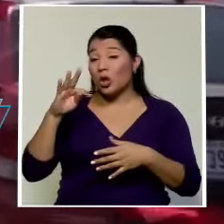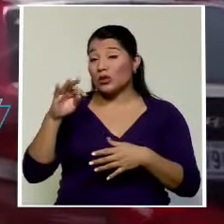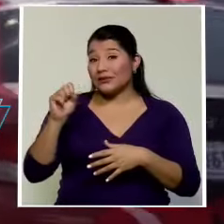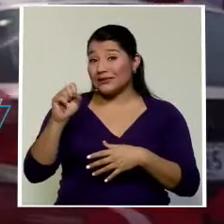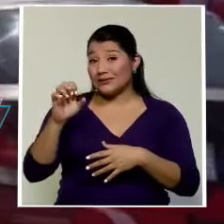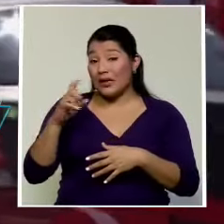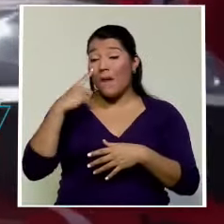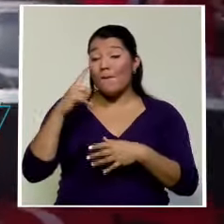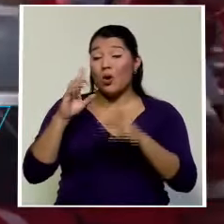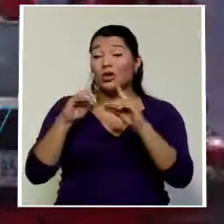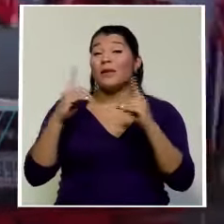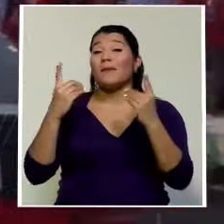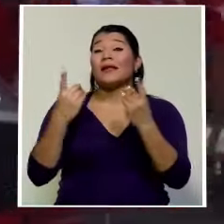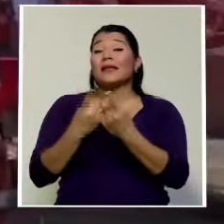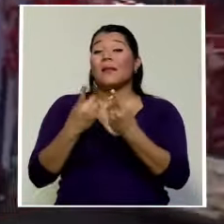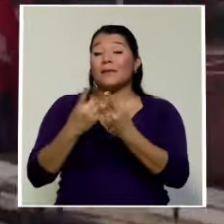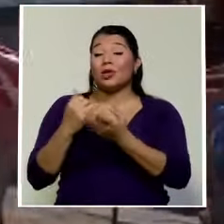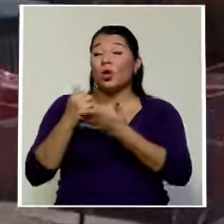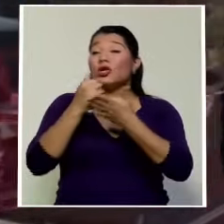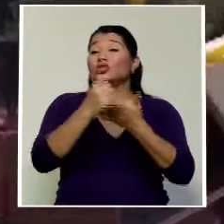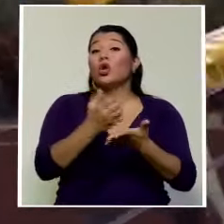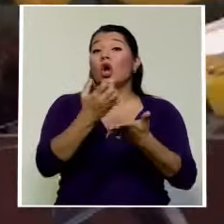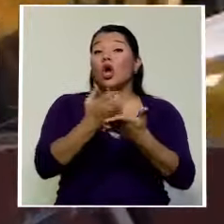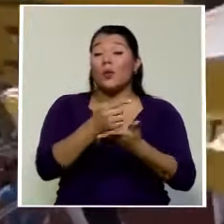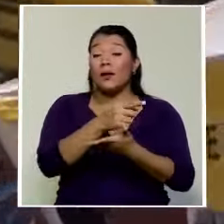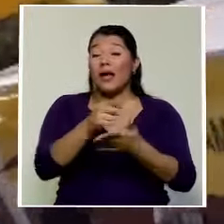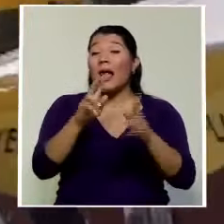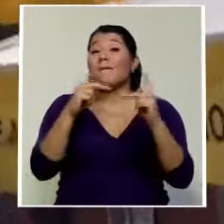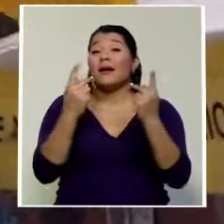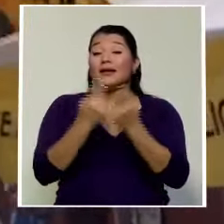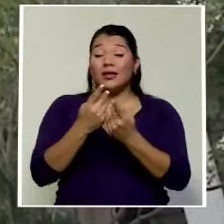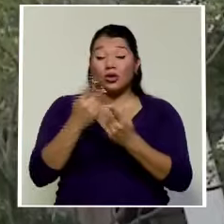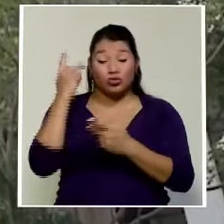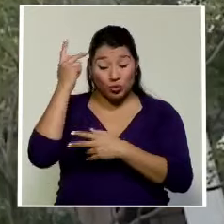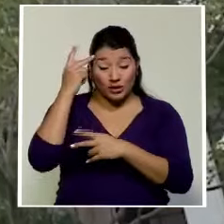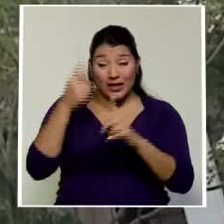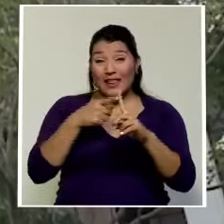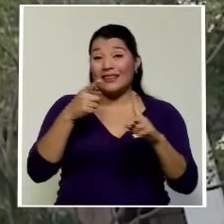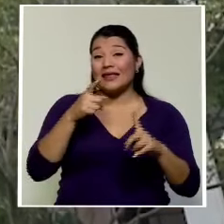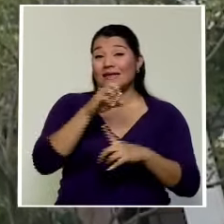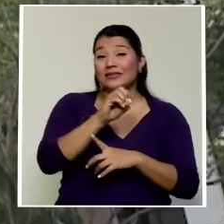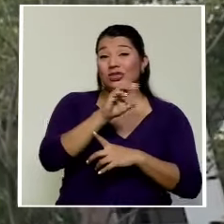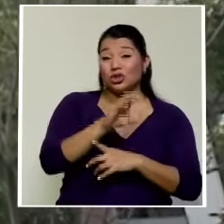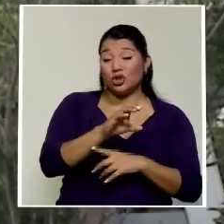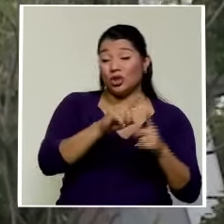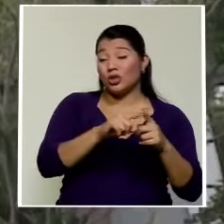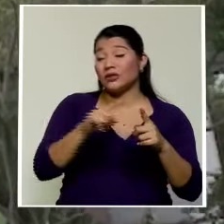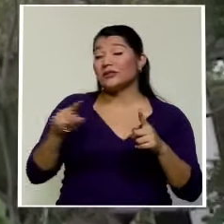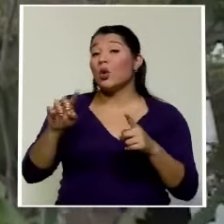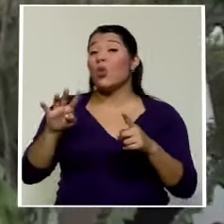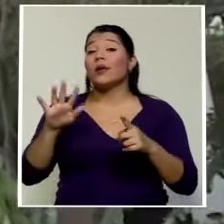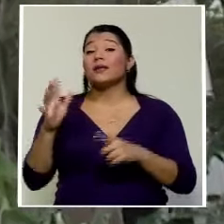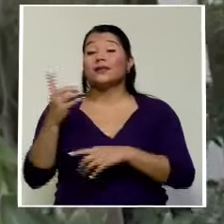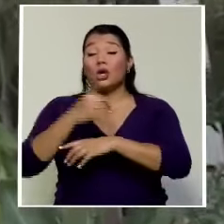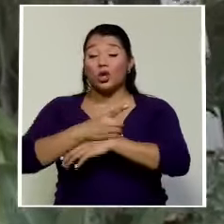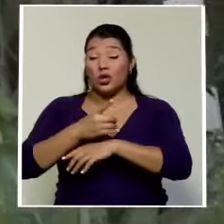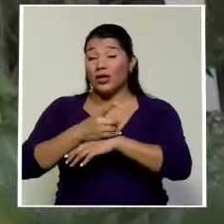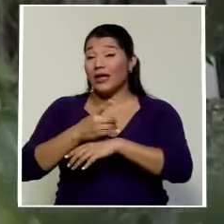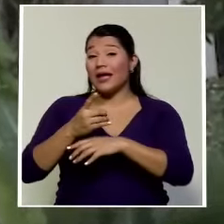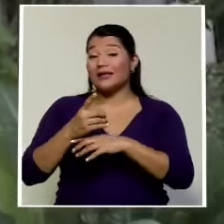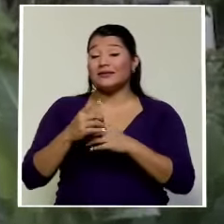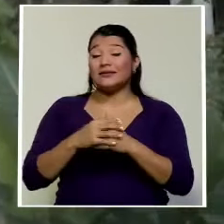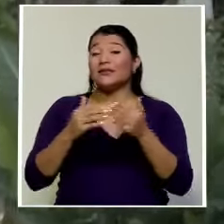de Financiamiento de Partidos Políticos. Además, a partir de este 6 de octubre y hasta 45 días naturales después de celebrada la